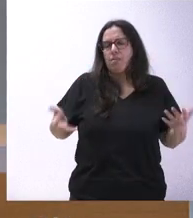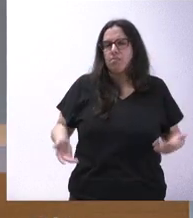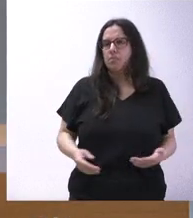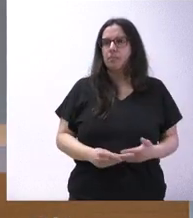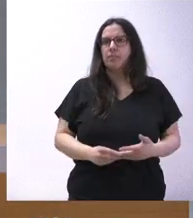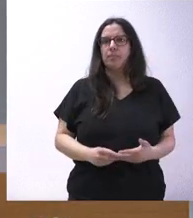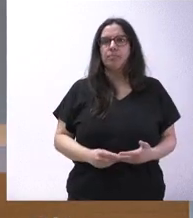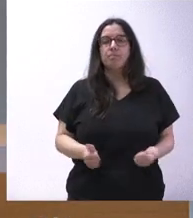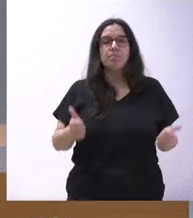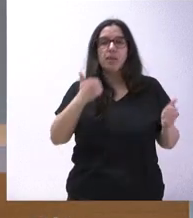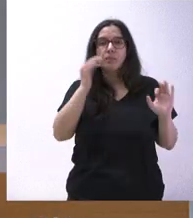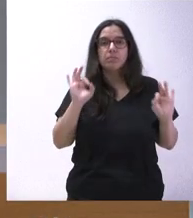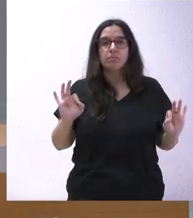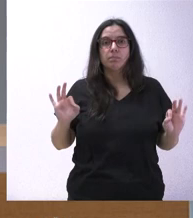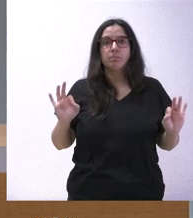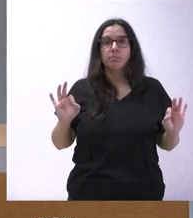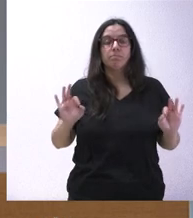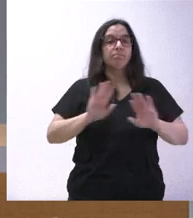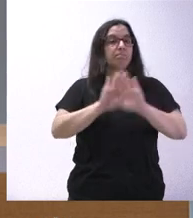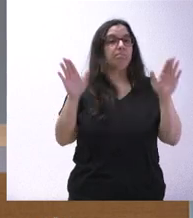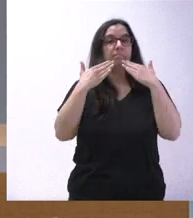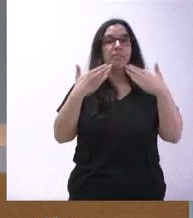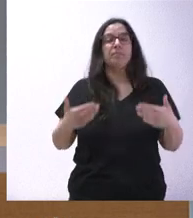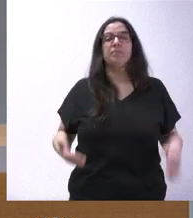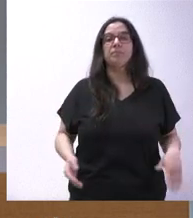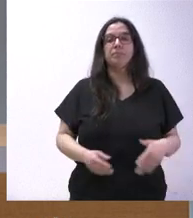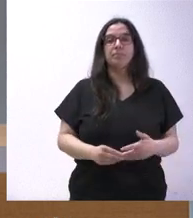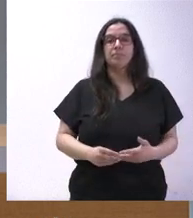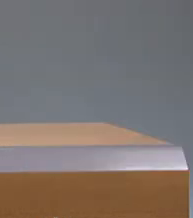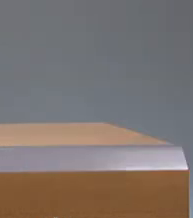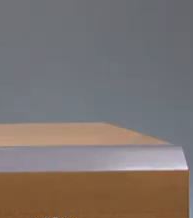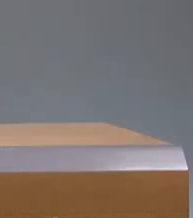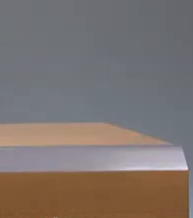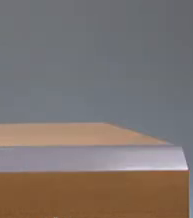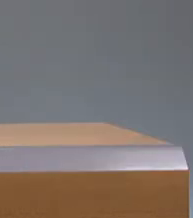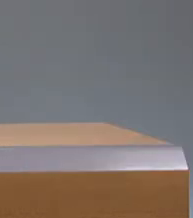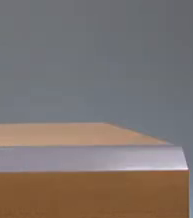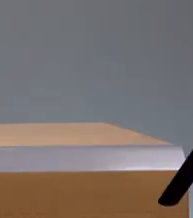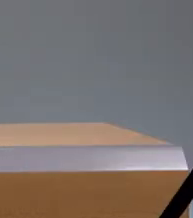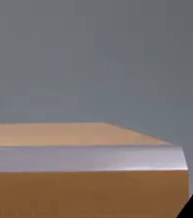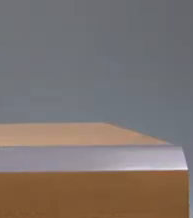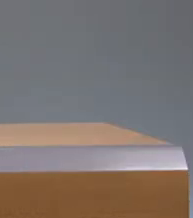¿Alguna cuestión más? Pues es todo. Gracias. Muchas gracias. Gracias.